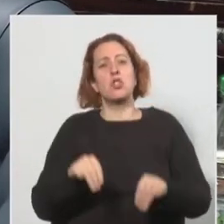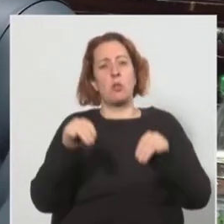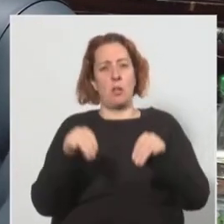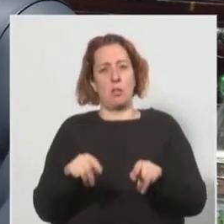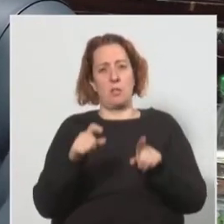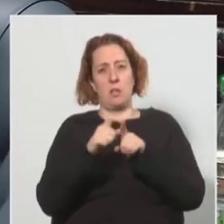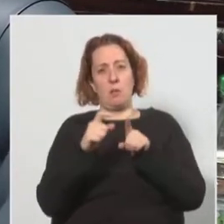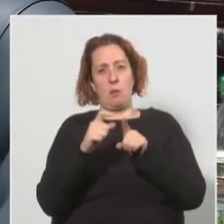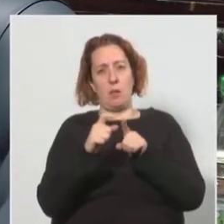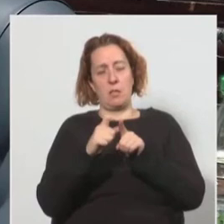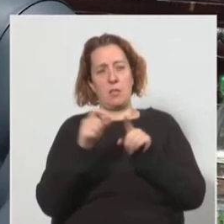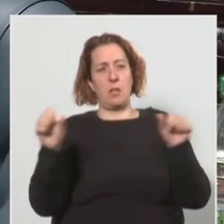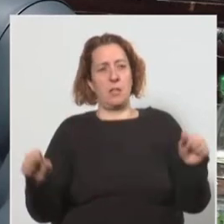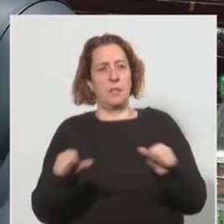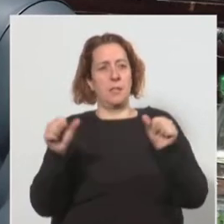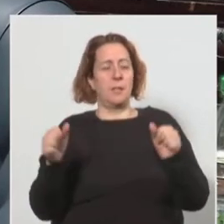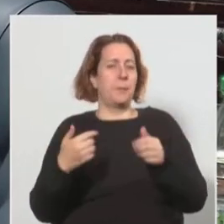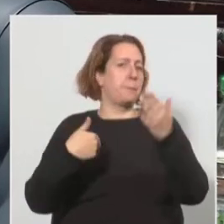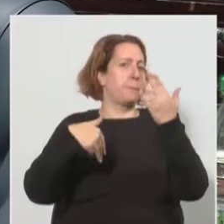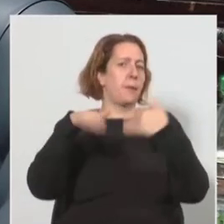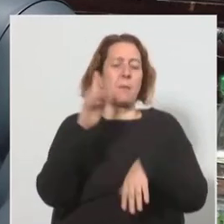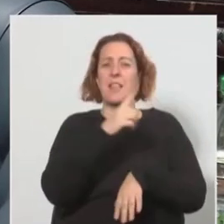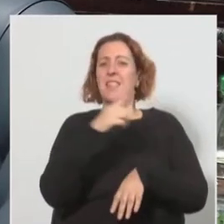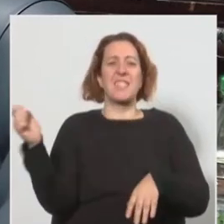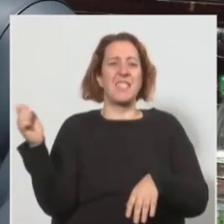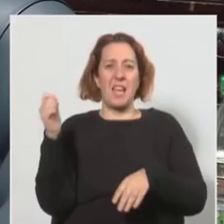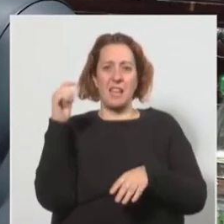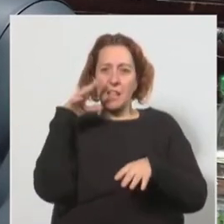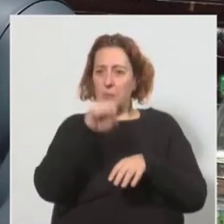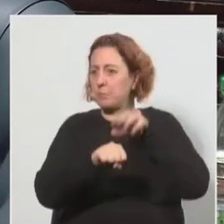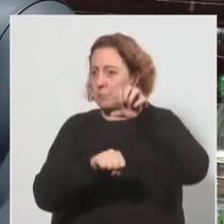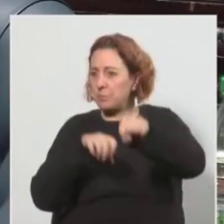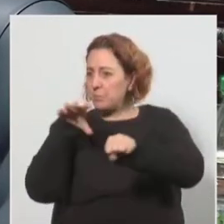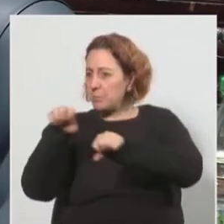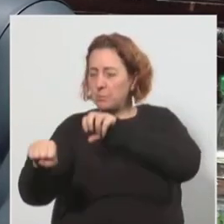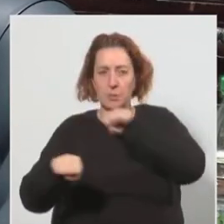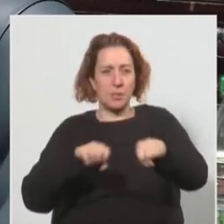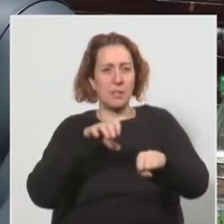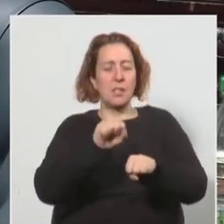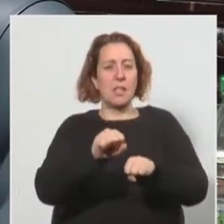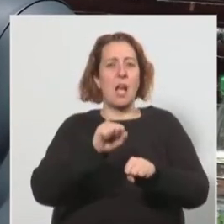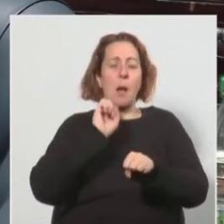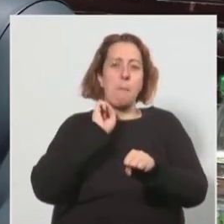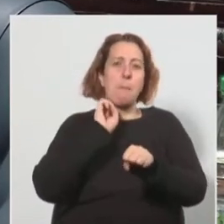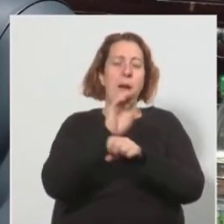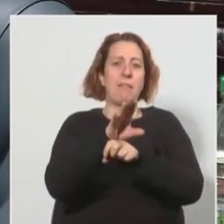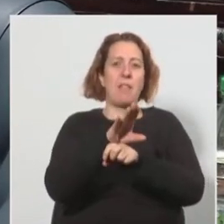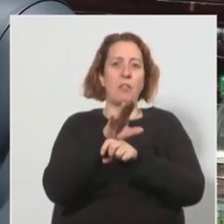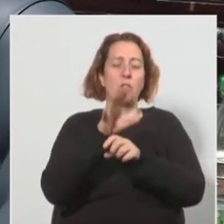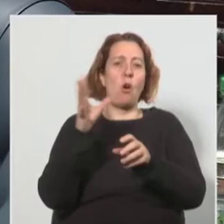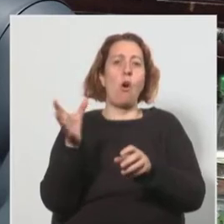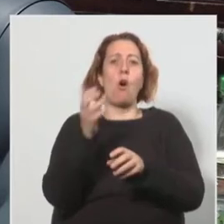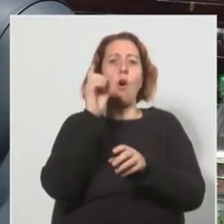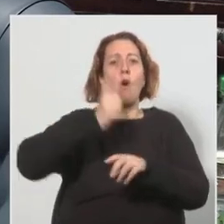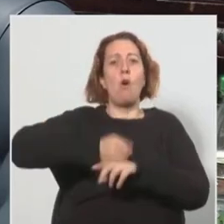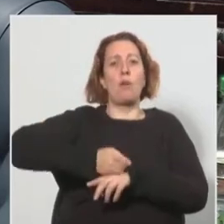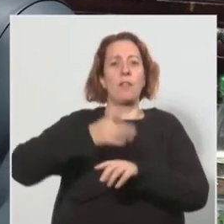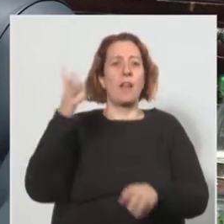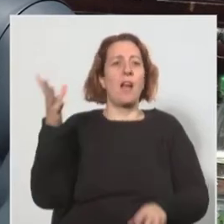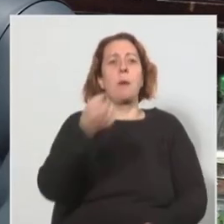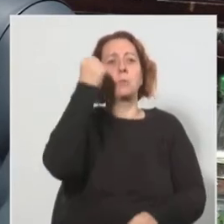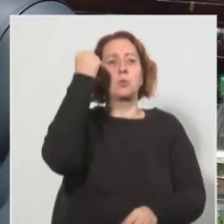dólares, realizando más de 100 allanamientos y emitiendo una orden de captura internacional que